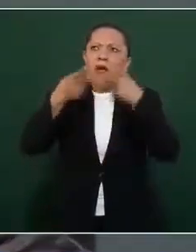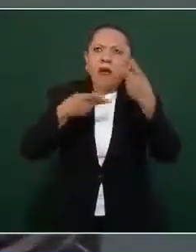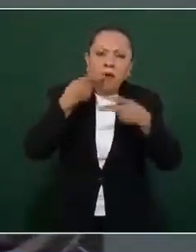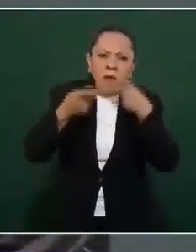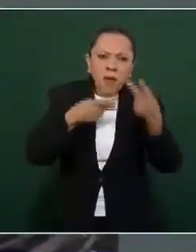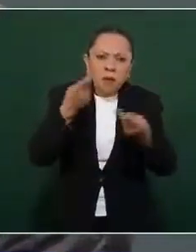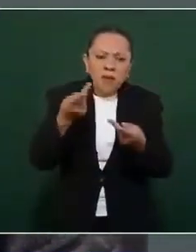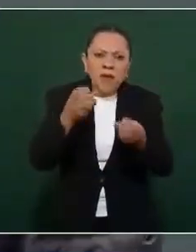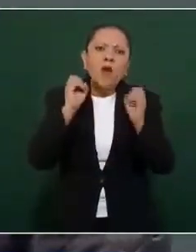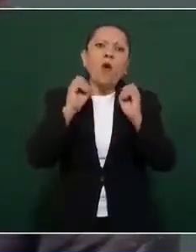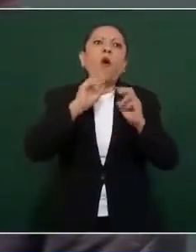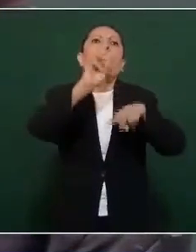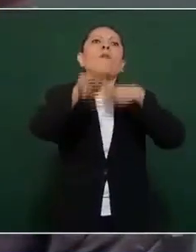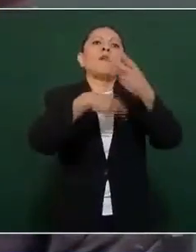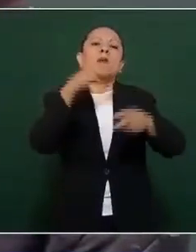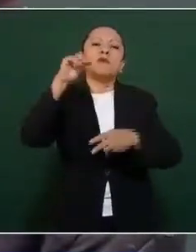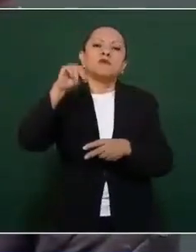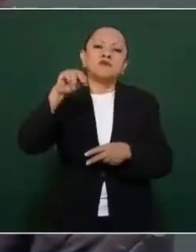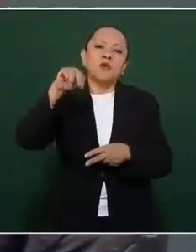Moscú